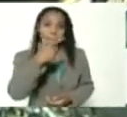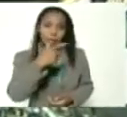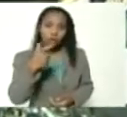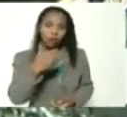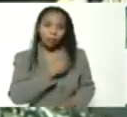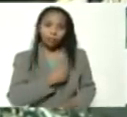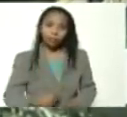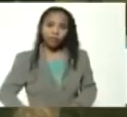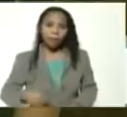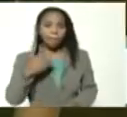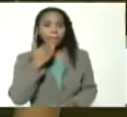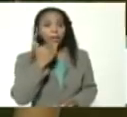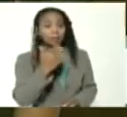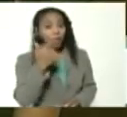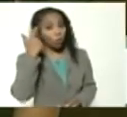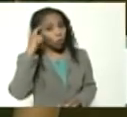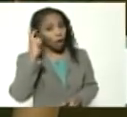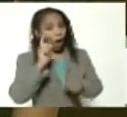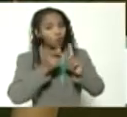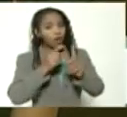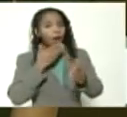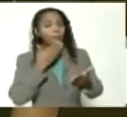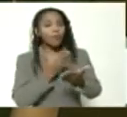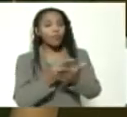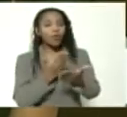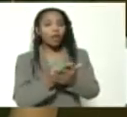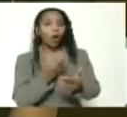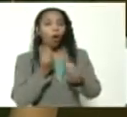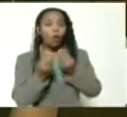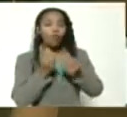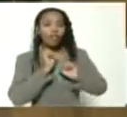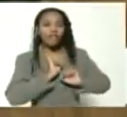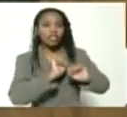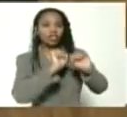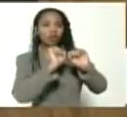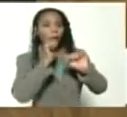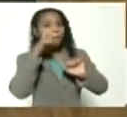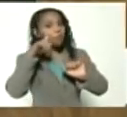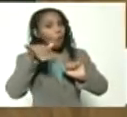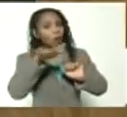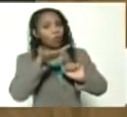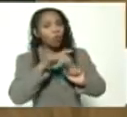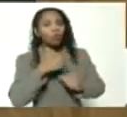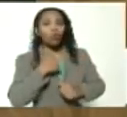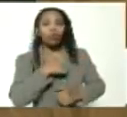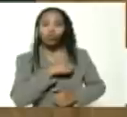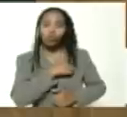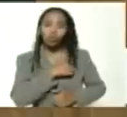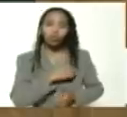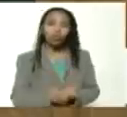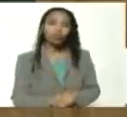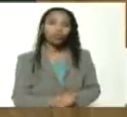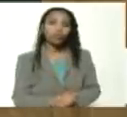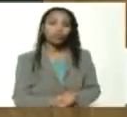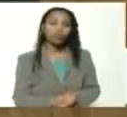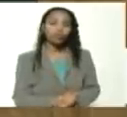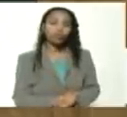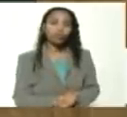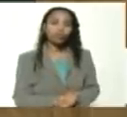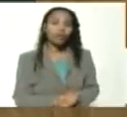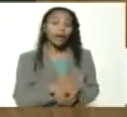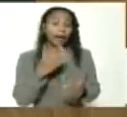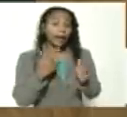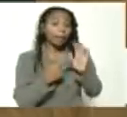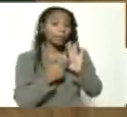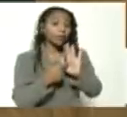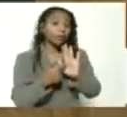permite, recordar algunas de aquellas propuestas que como defensor del pueblo nosotros le